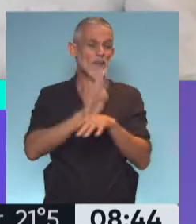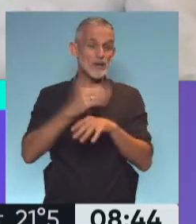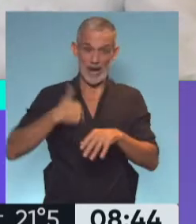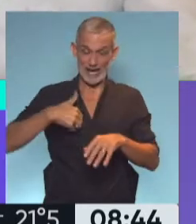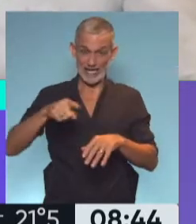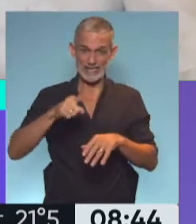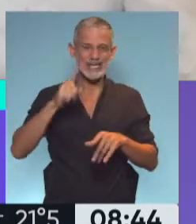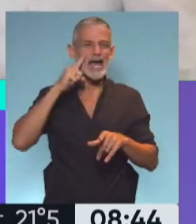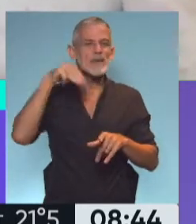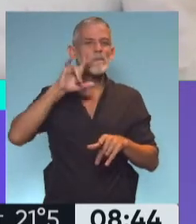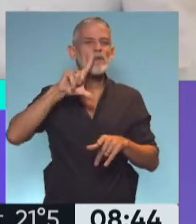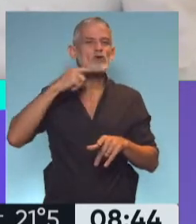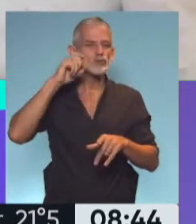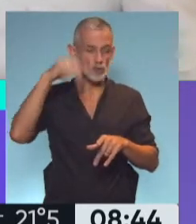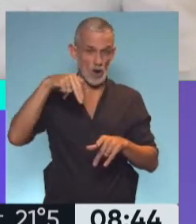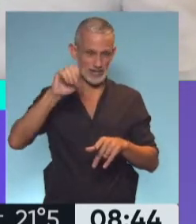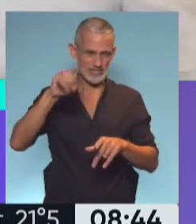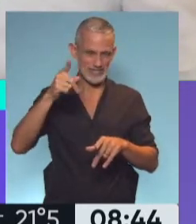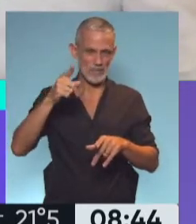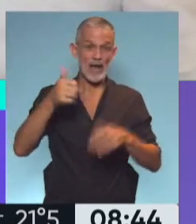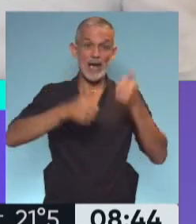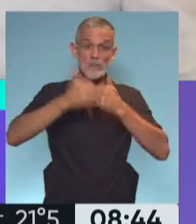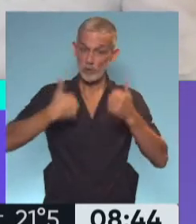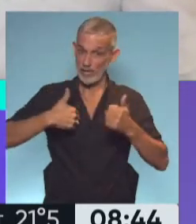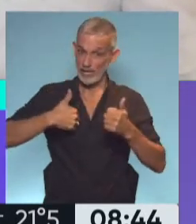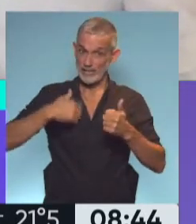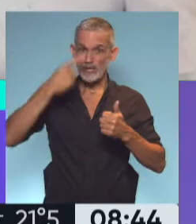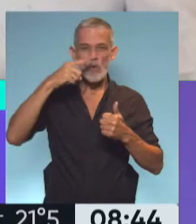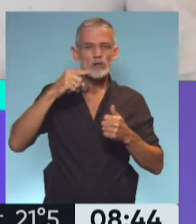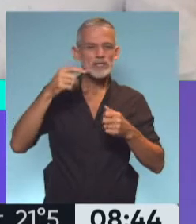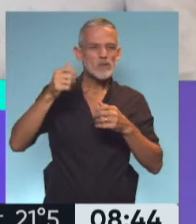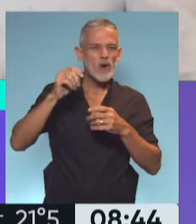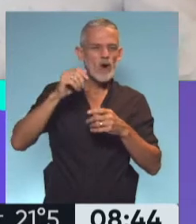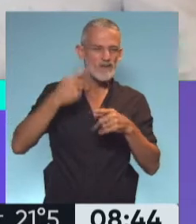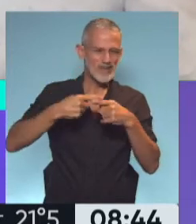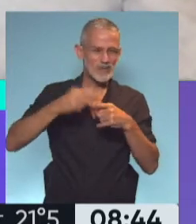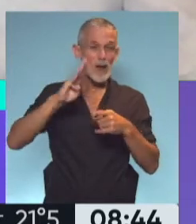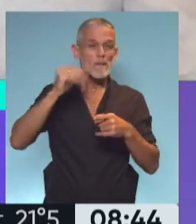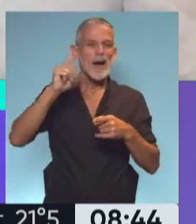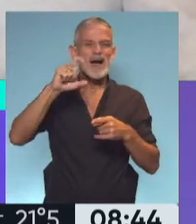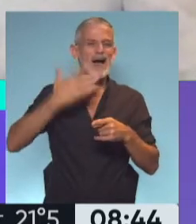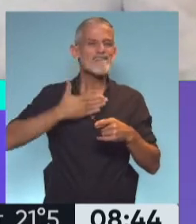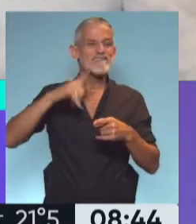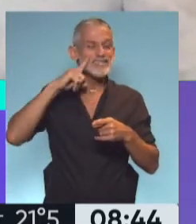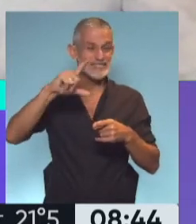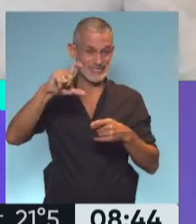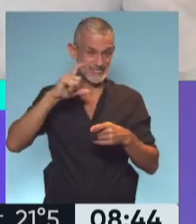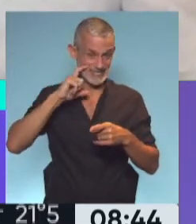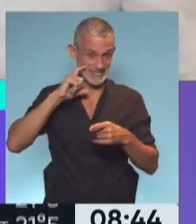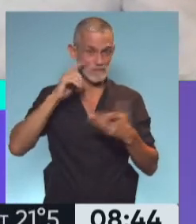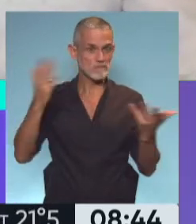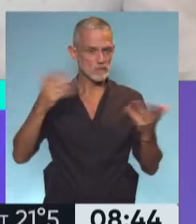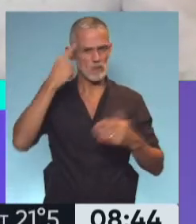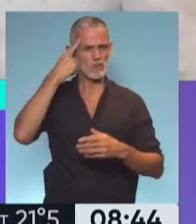argentina, Implosión. Acaba de ganar la competencia argentina en el último Bafisi y lleva a la acción, o por lo menos nos hace pensar, en el 28